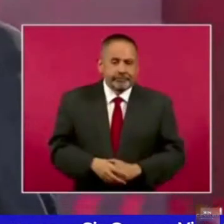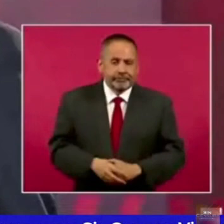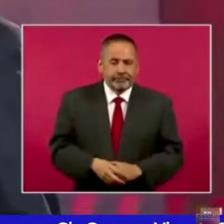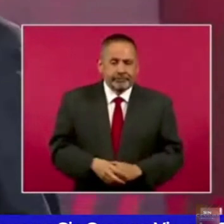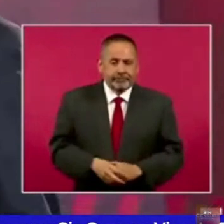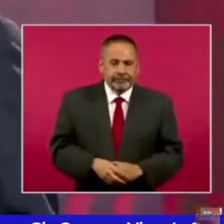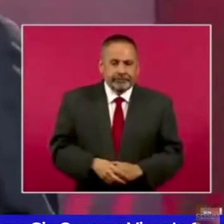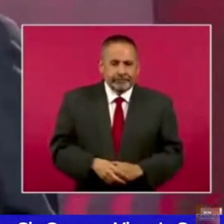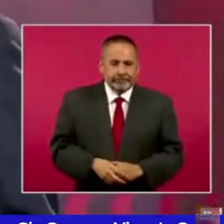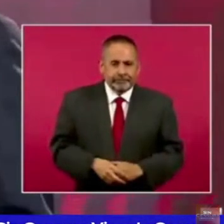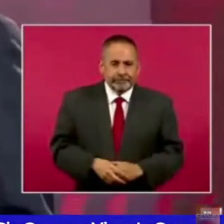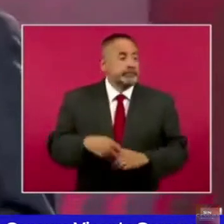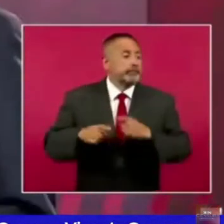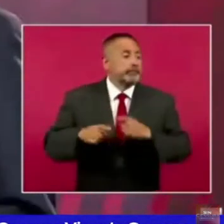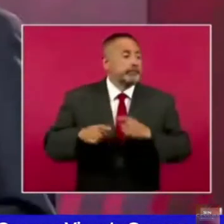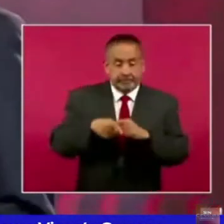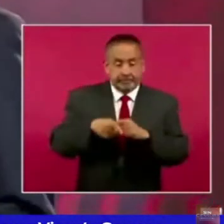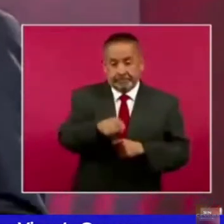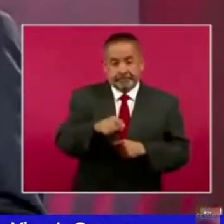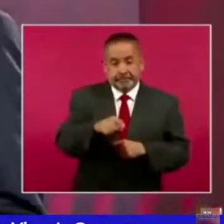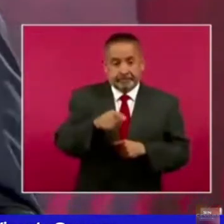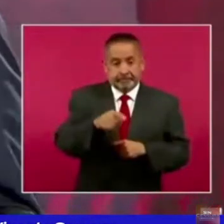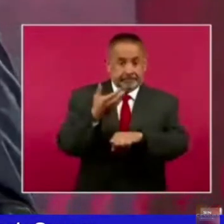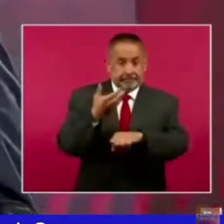Y ya en funciones,